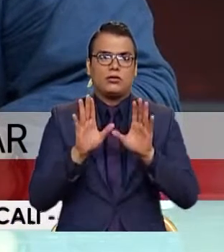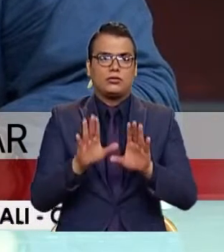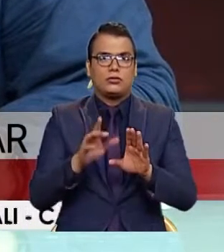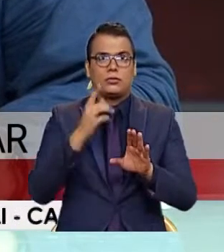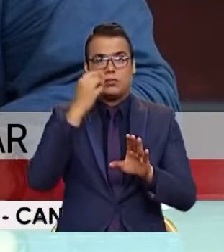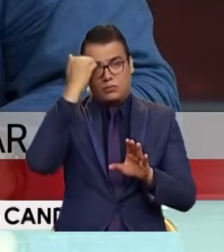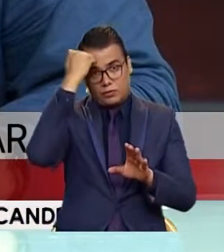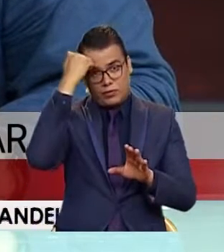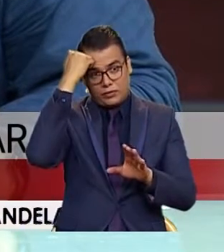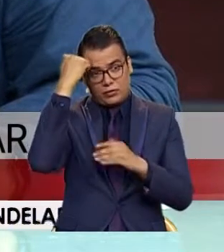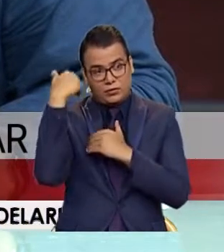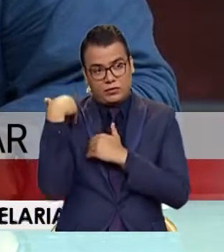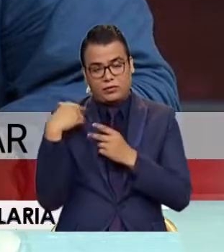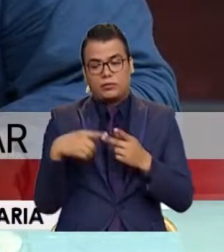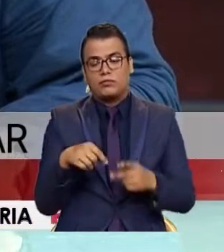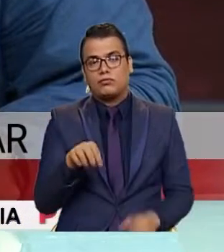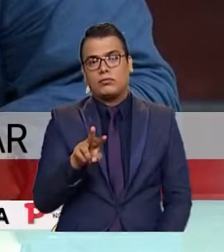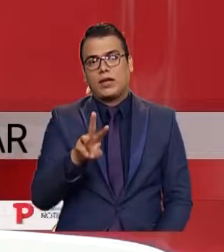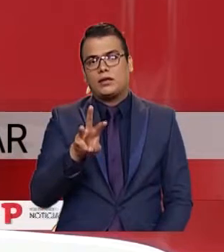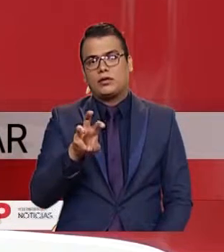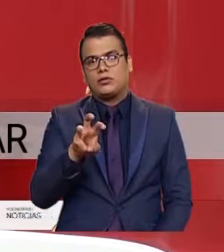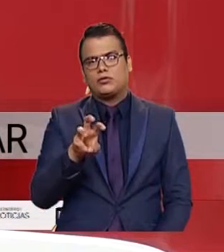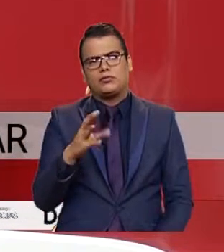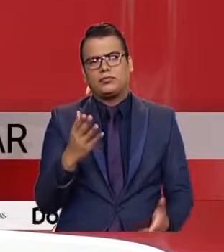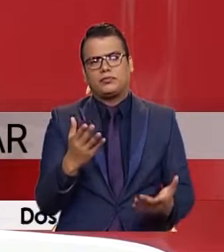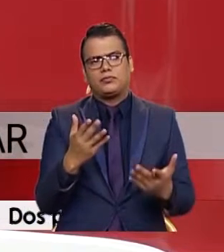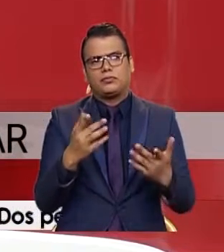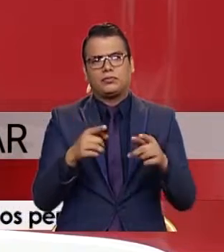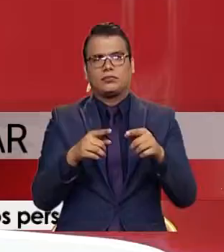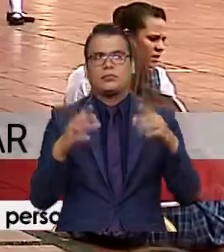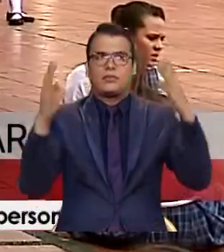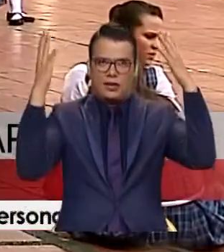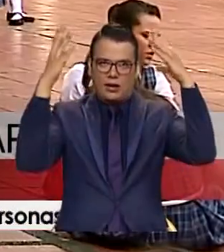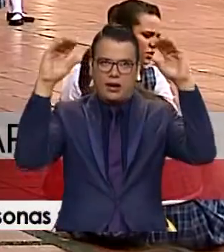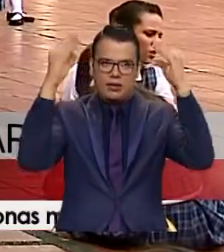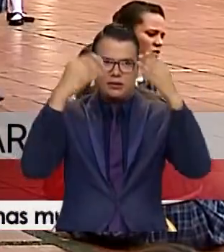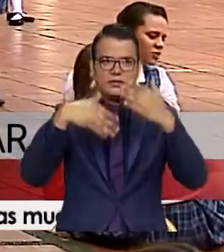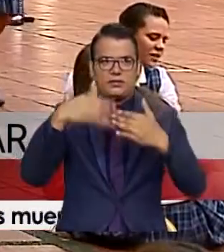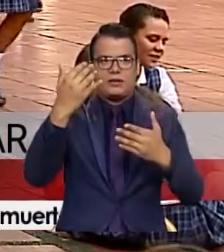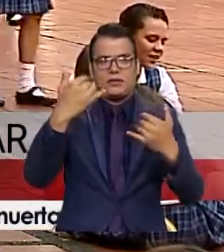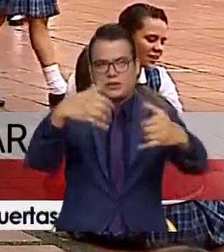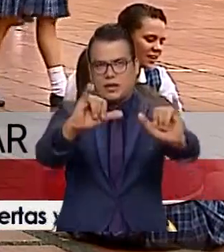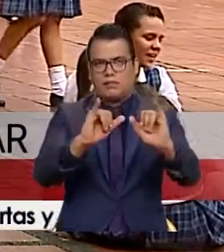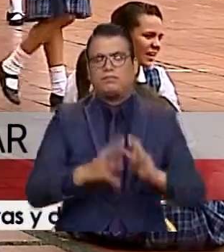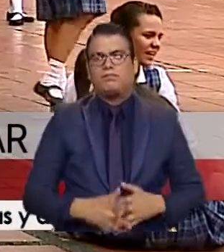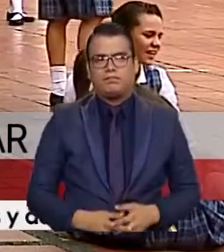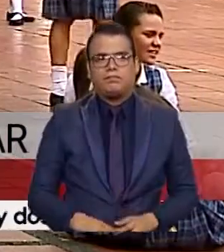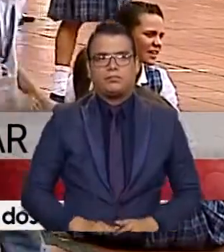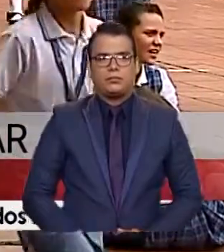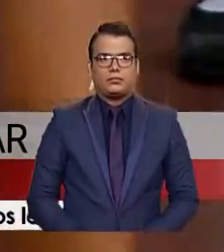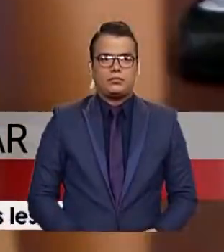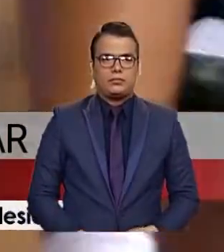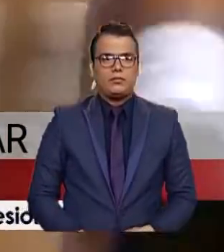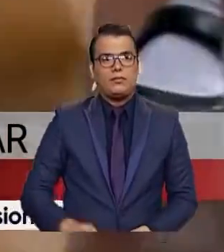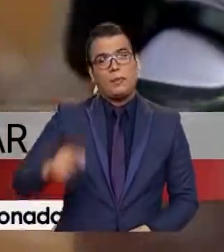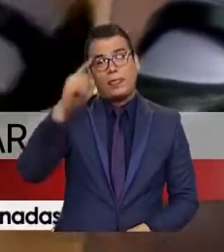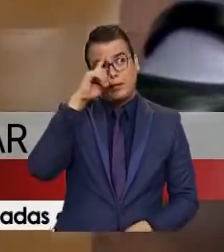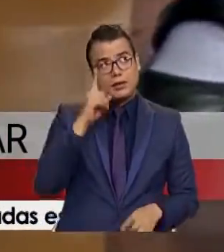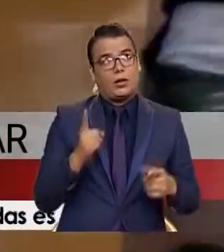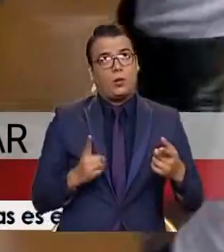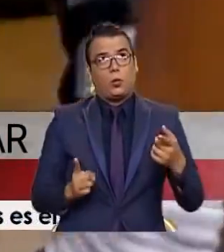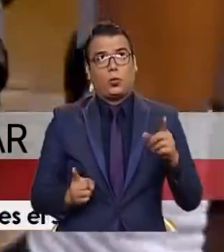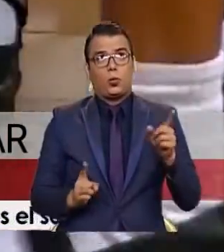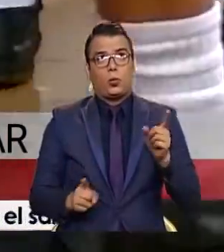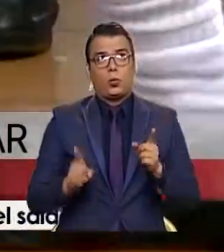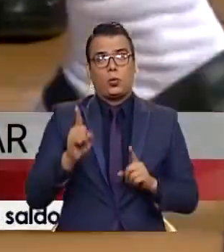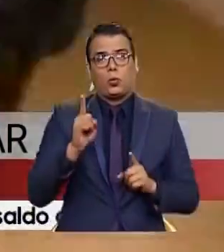docentes y el día 28 iniciamos con salón con clases en salón con los niños no hay excusas para que los niños no hay